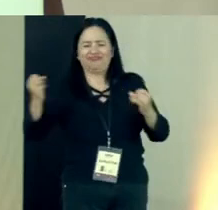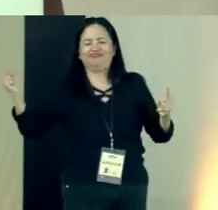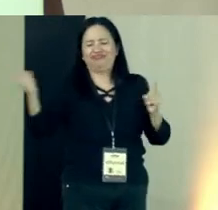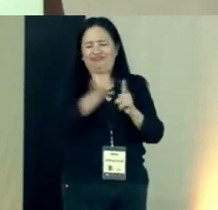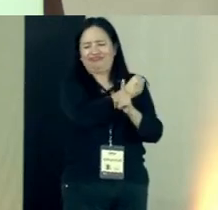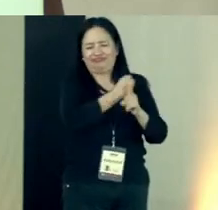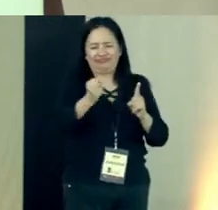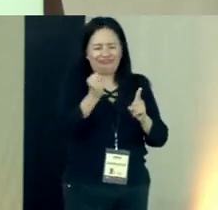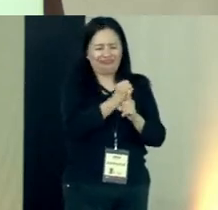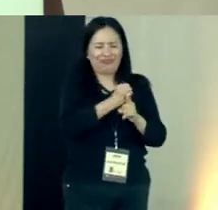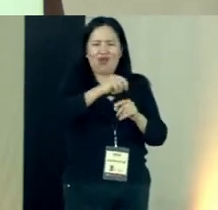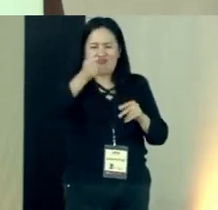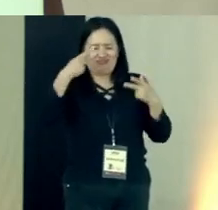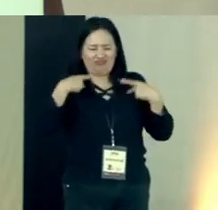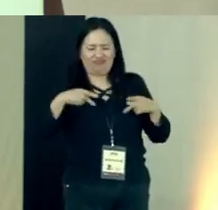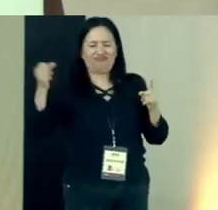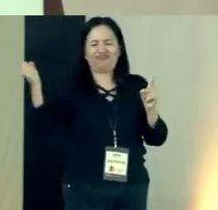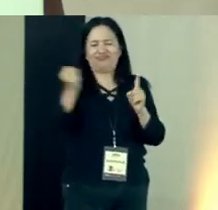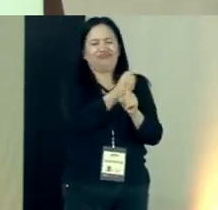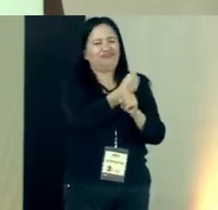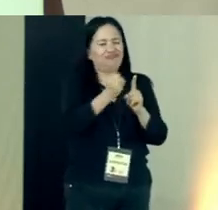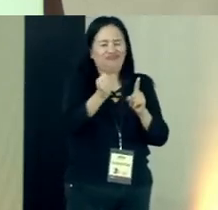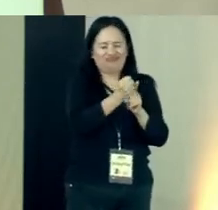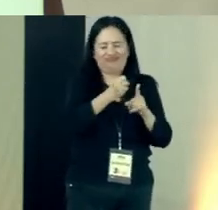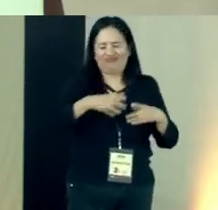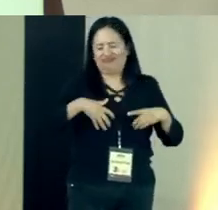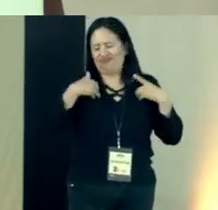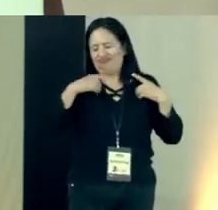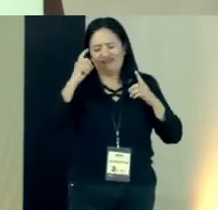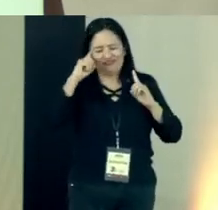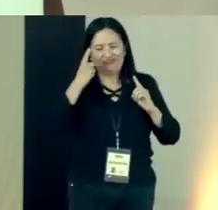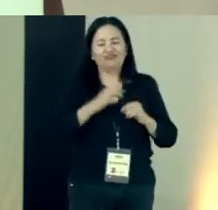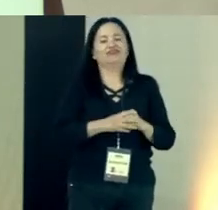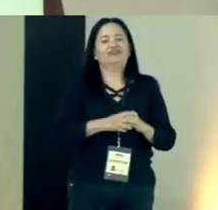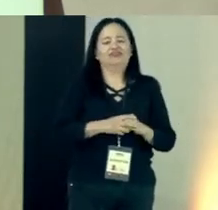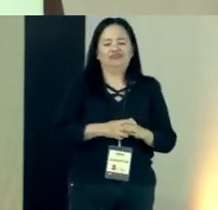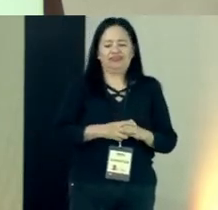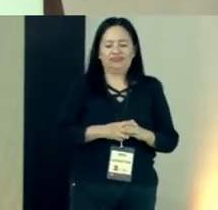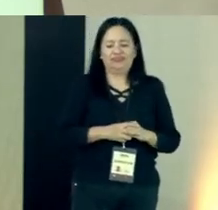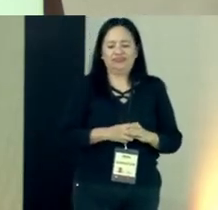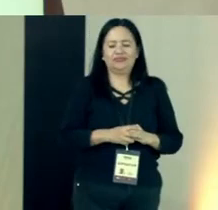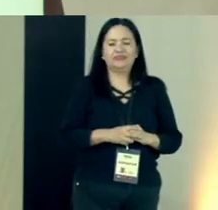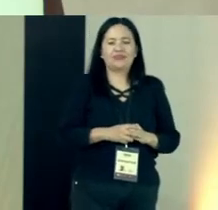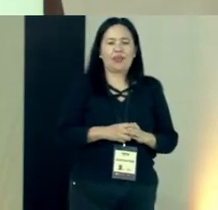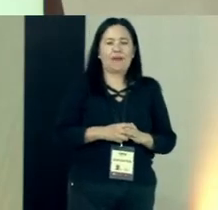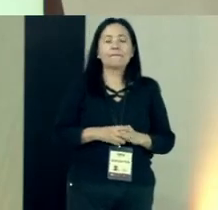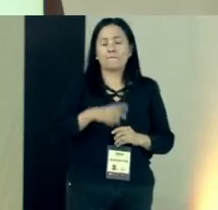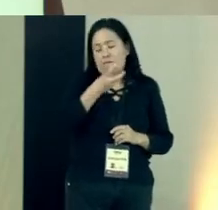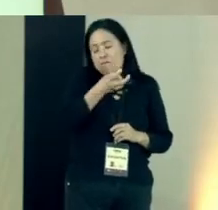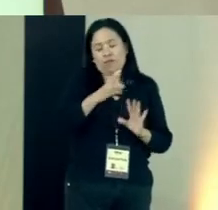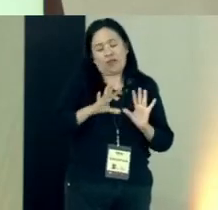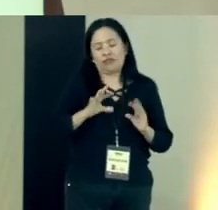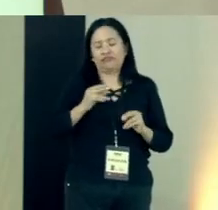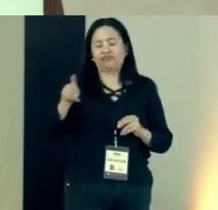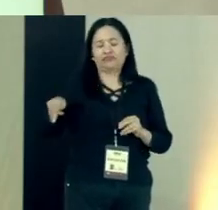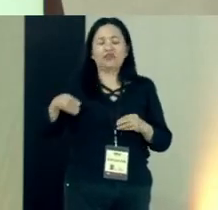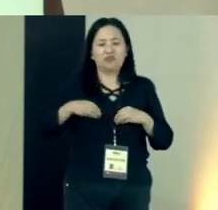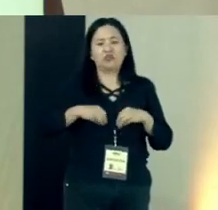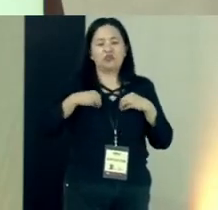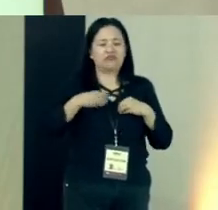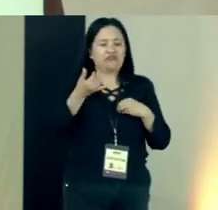y doméstica feroz, ¿no? De otra manera no se habría podido sostener. Y esa fue la realidad que le tocó vivir a